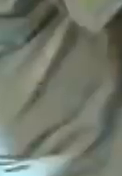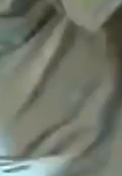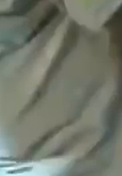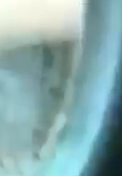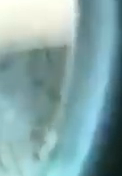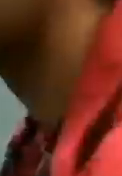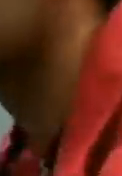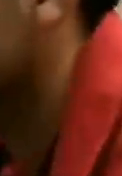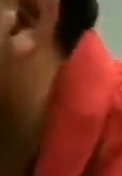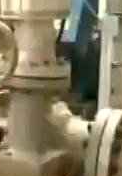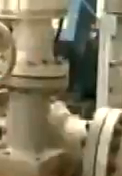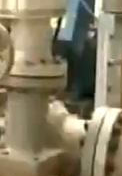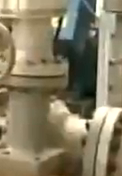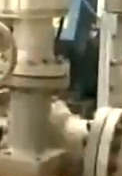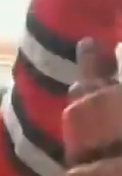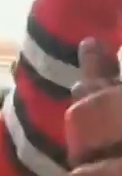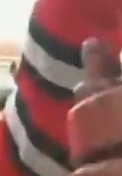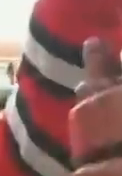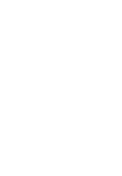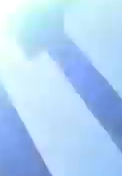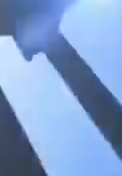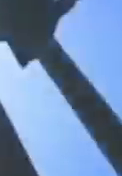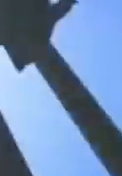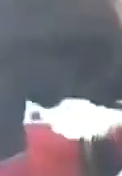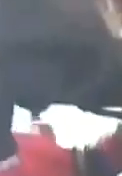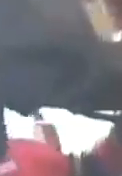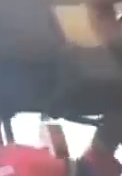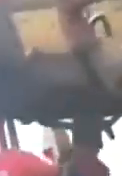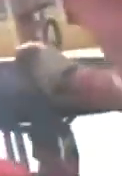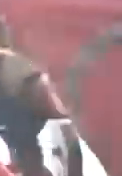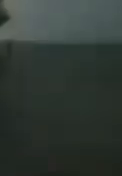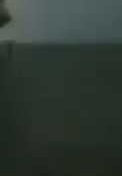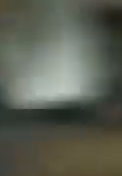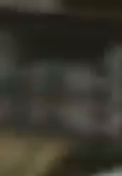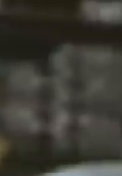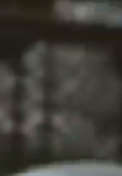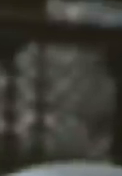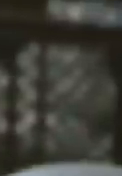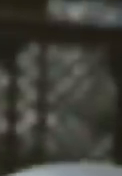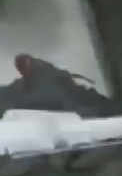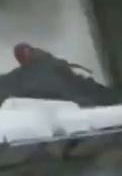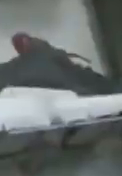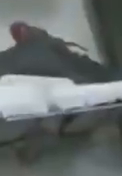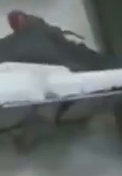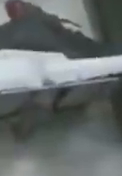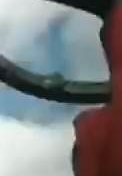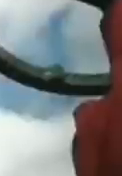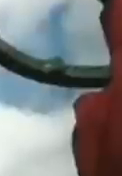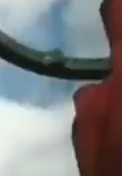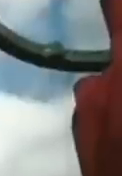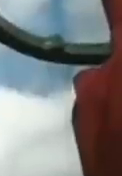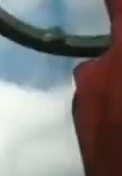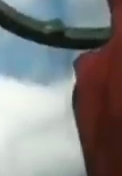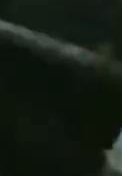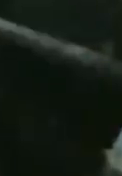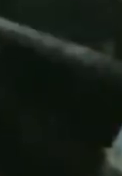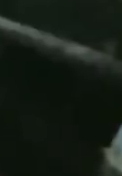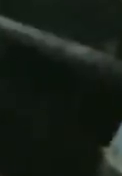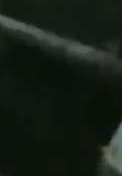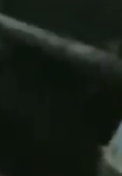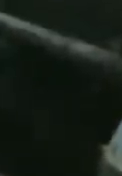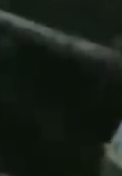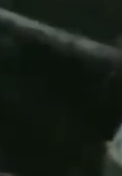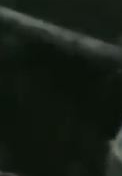ley constitucional que le dé poder a los consejos productivos de los trabajadores, le dé poder a la clase